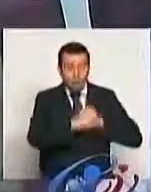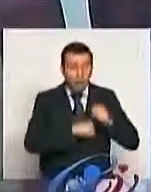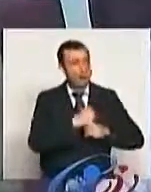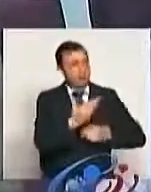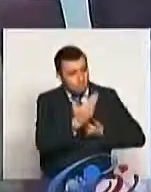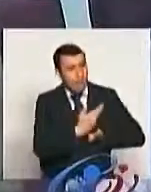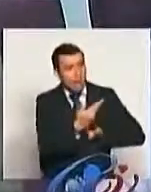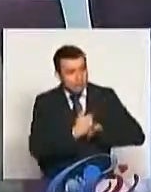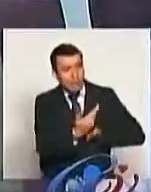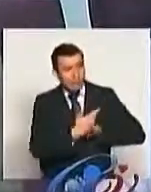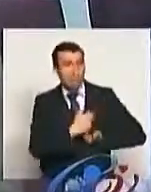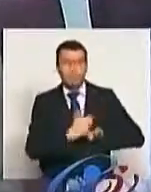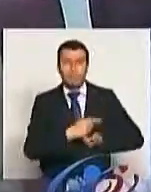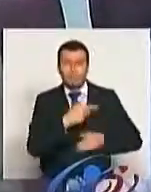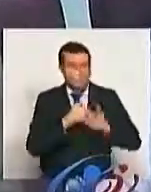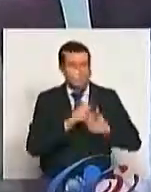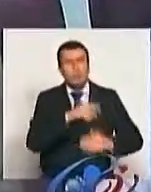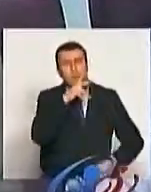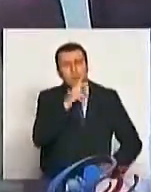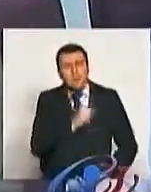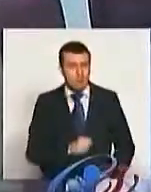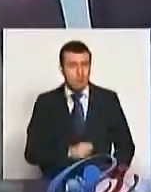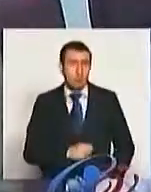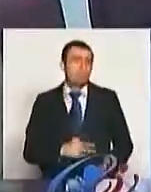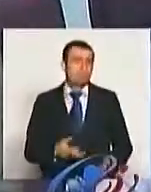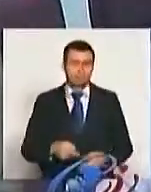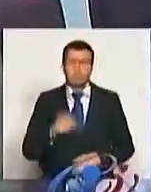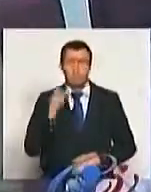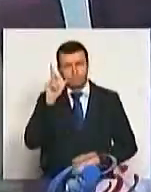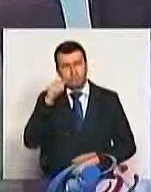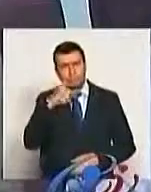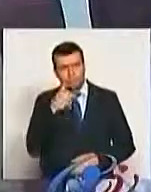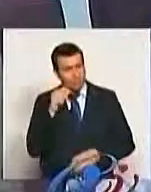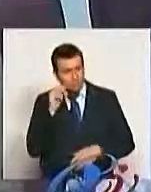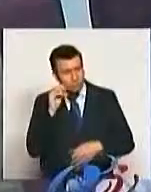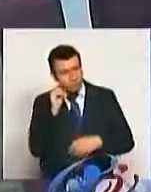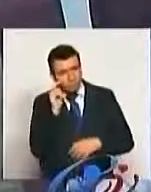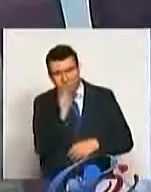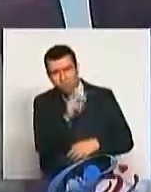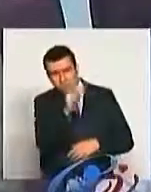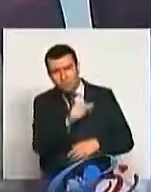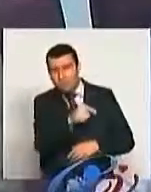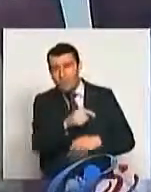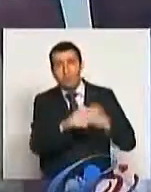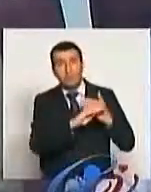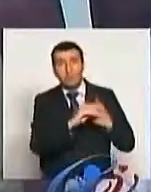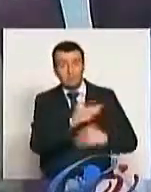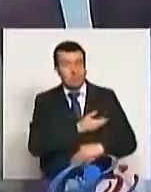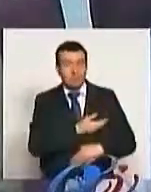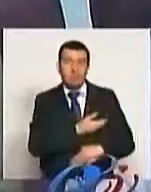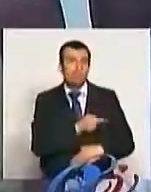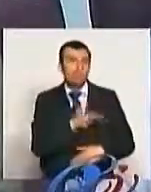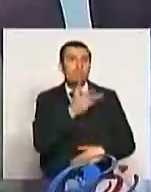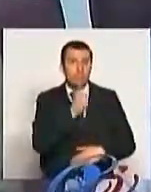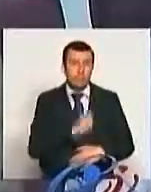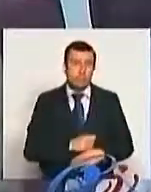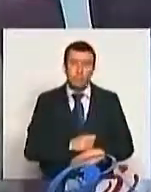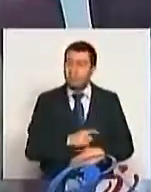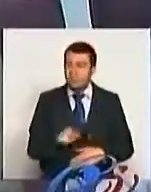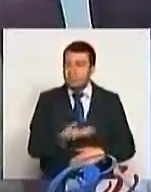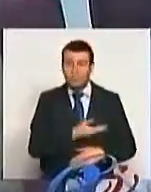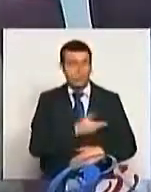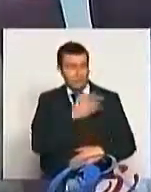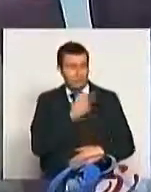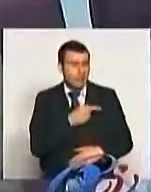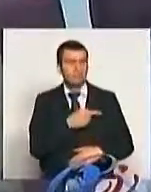triste que entonces no vean a esa señora como la mamá. Entonces, como no es la mamá, pues entonces ya listo,